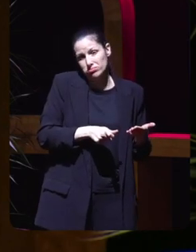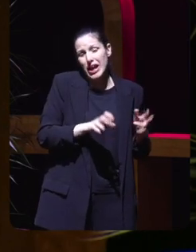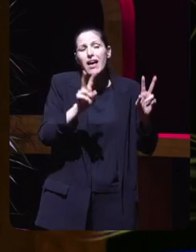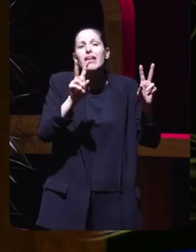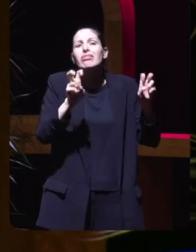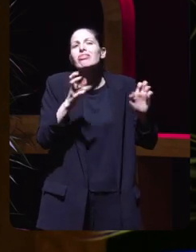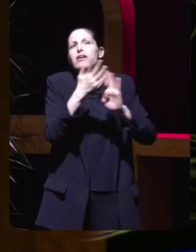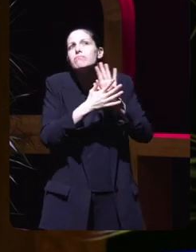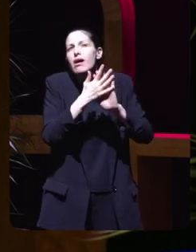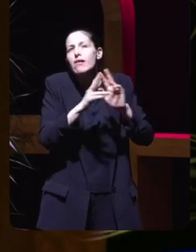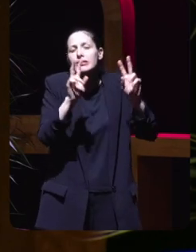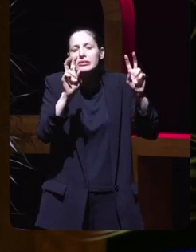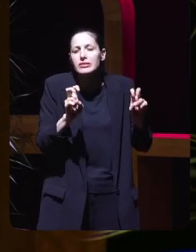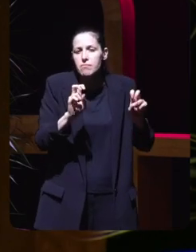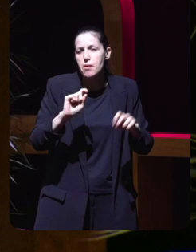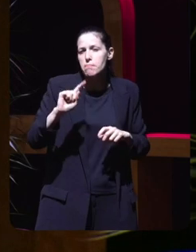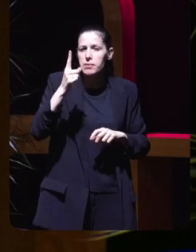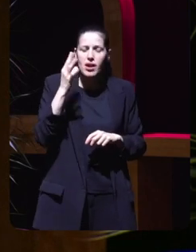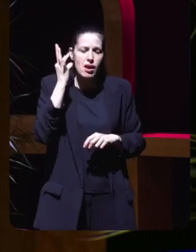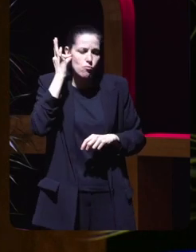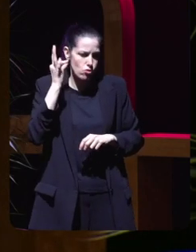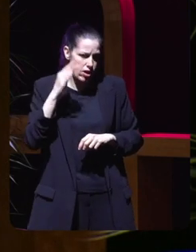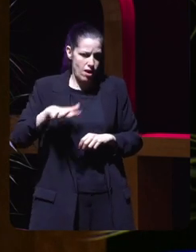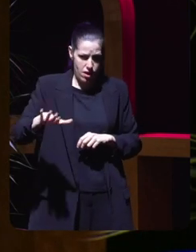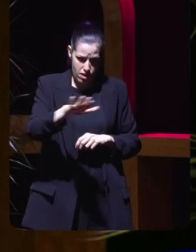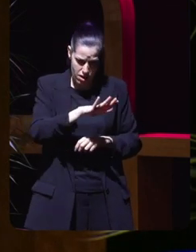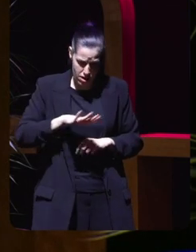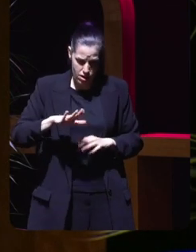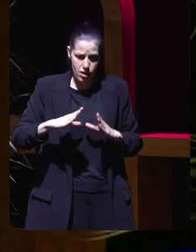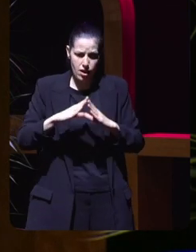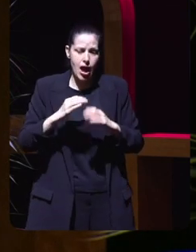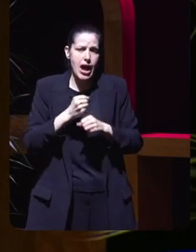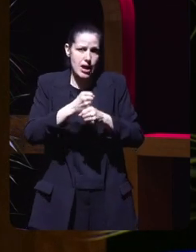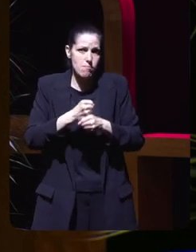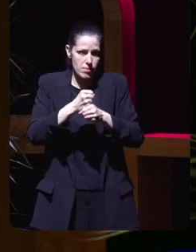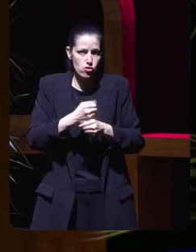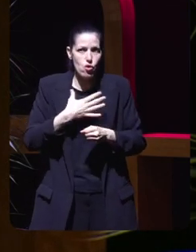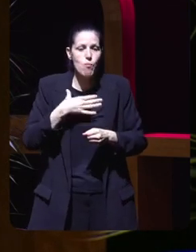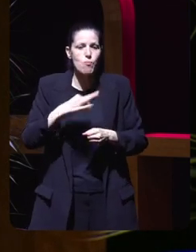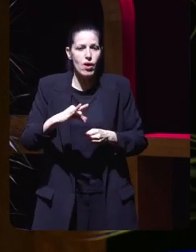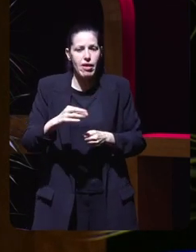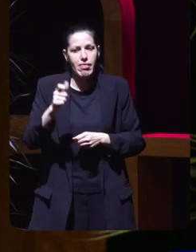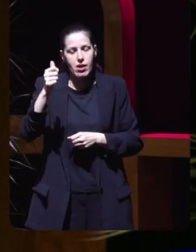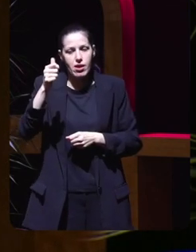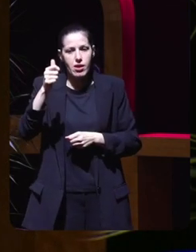fue la primera mujer de campaña en poder divorciarse de un maltratador noaano 1950 no O sea artigo estaba